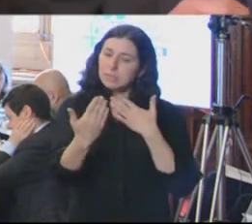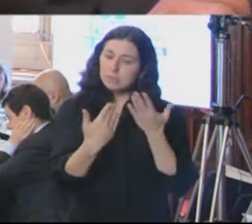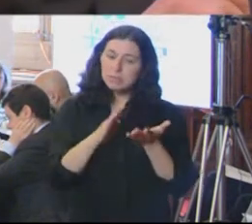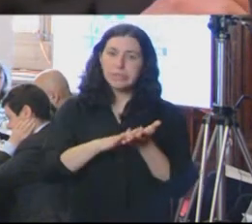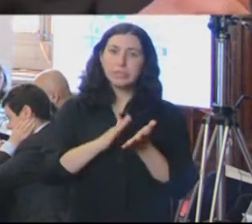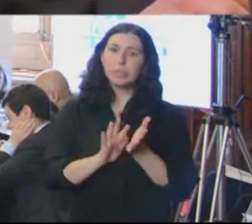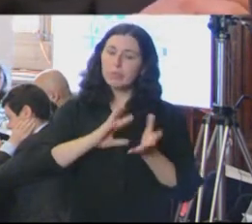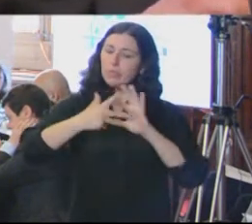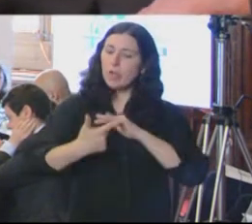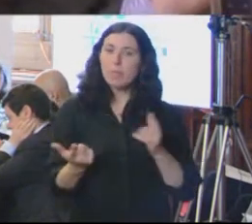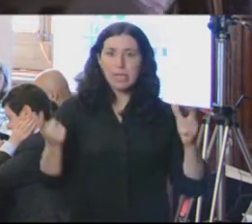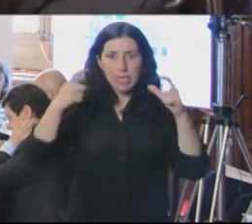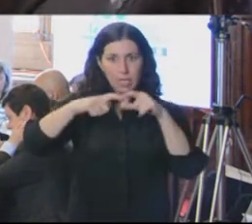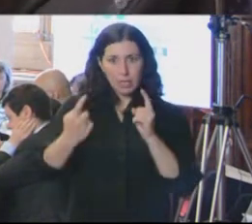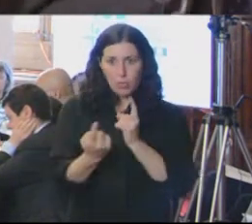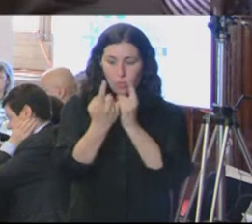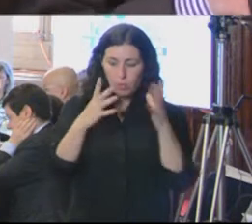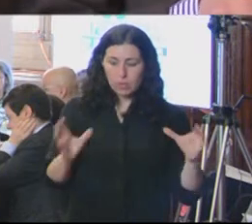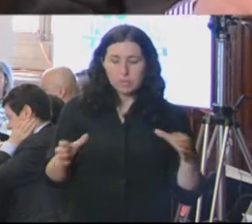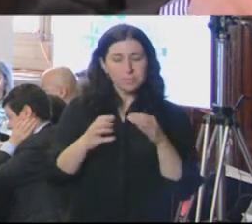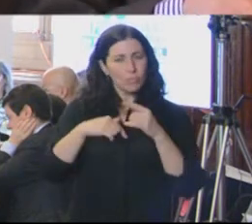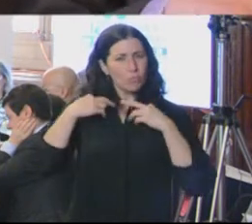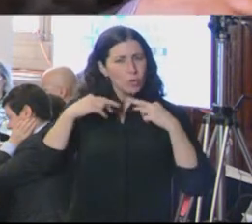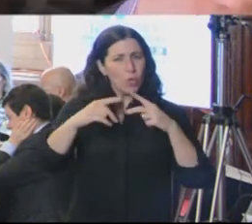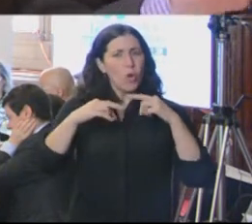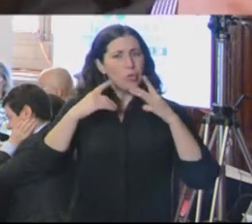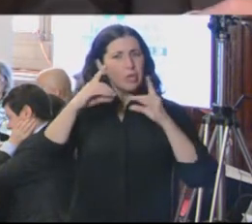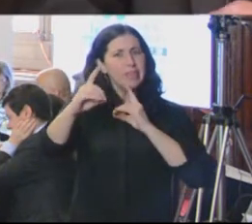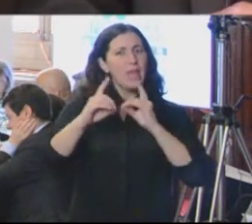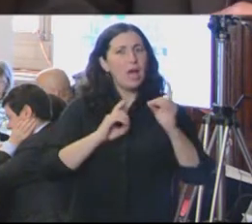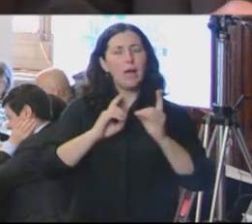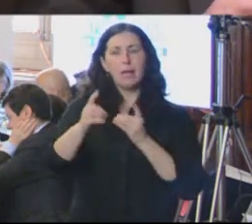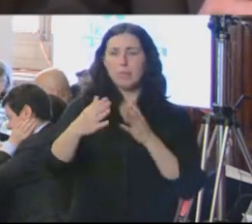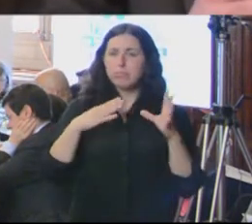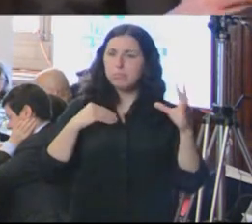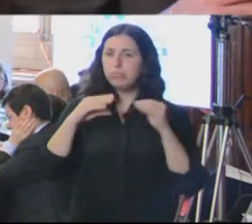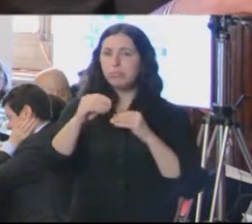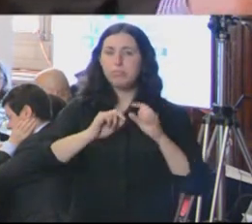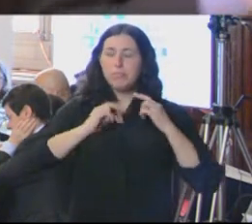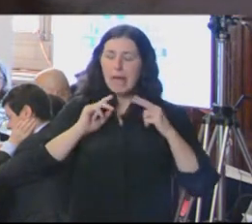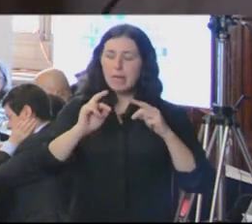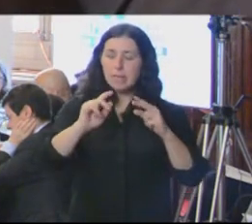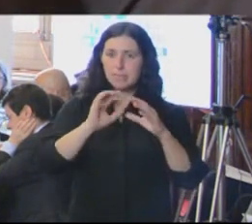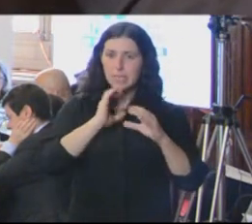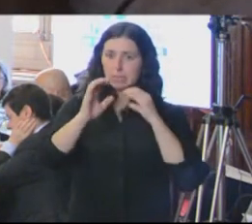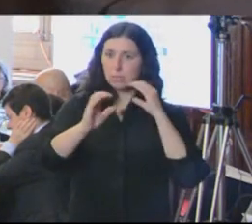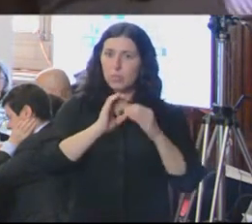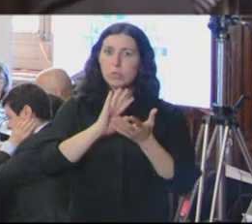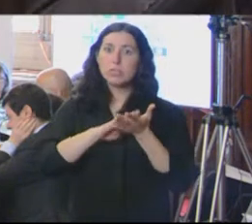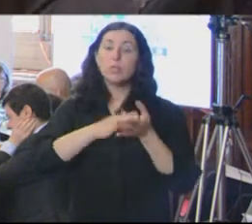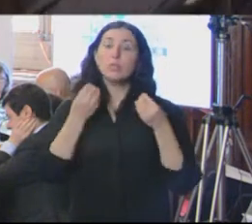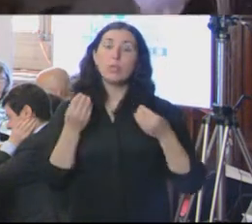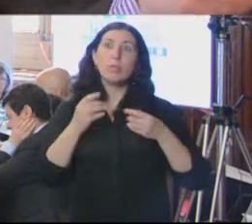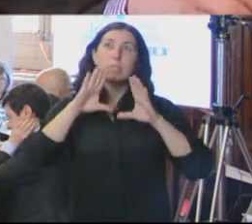encuentros para mantener un diálogo y una comunicación permanente acerca de las medidas que hayan